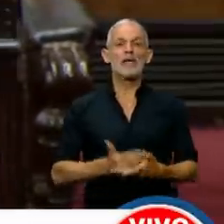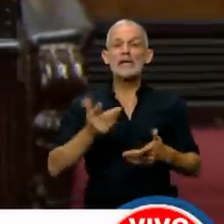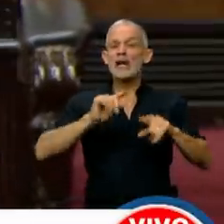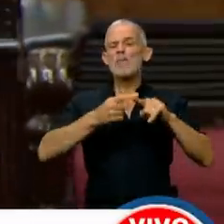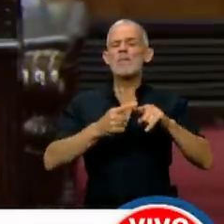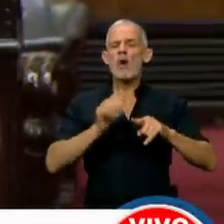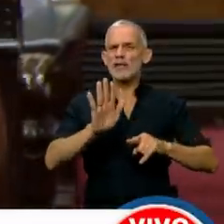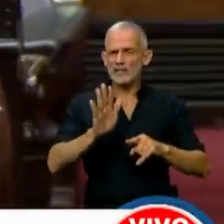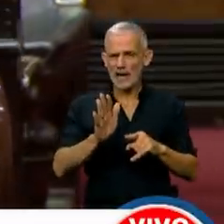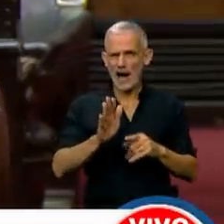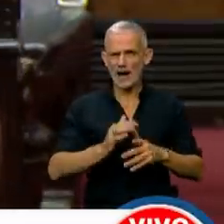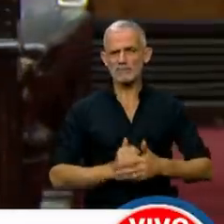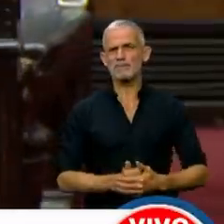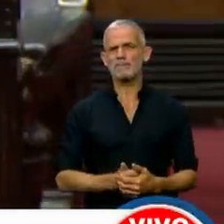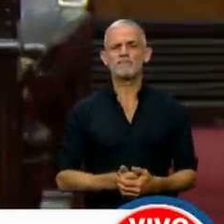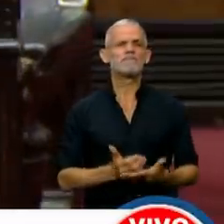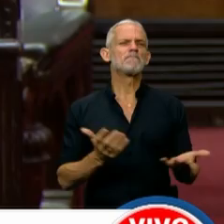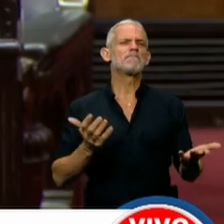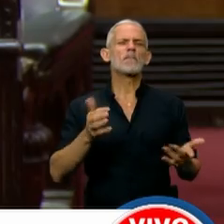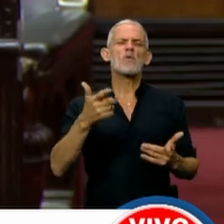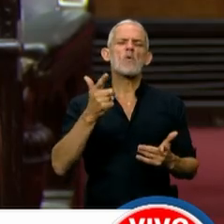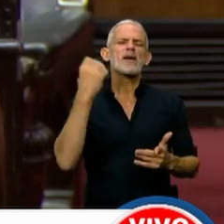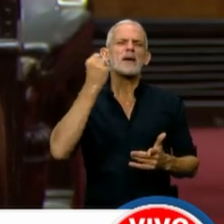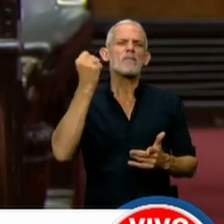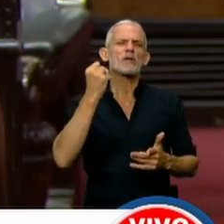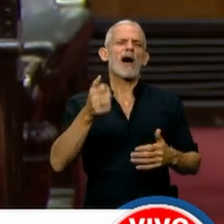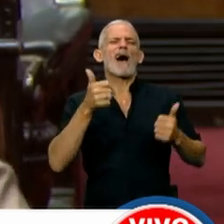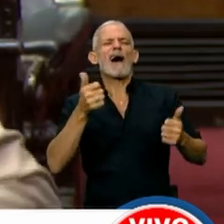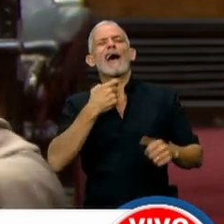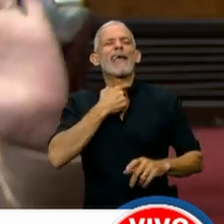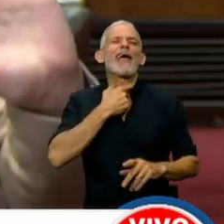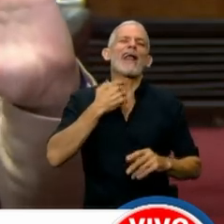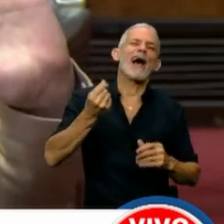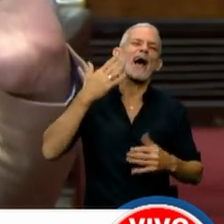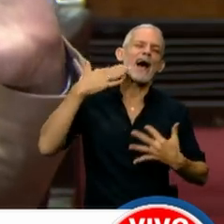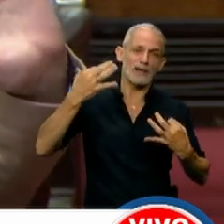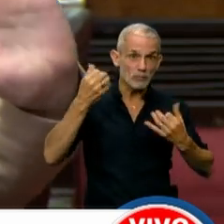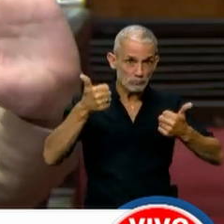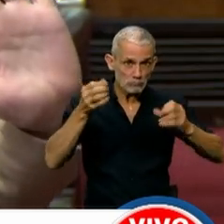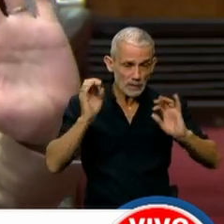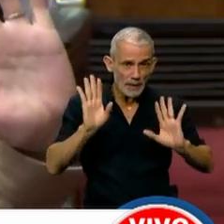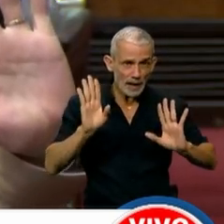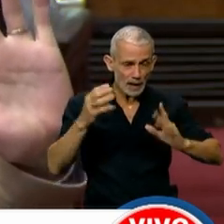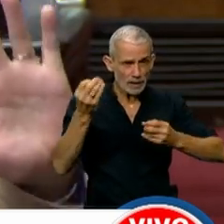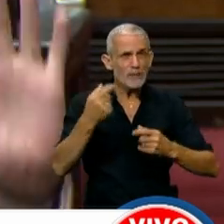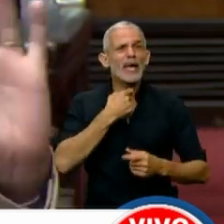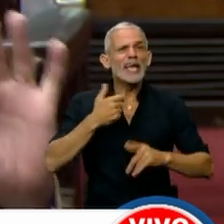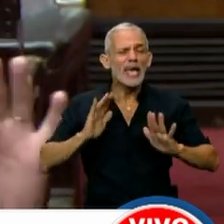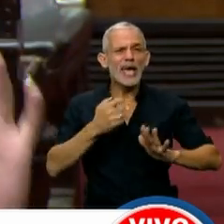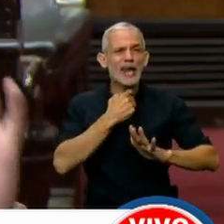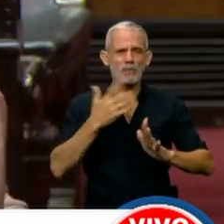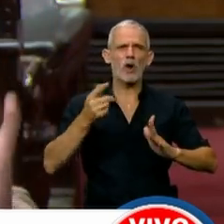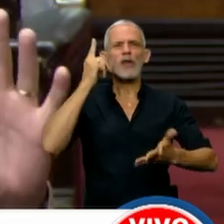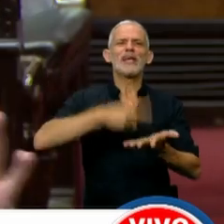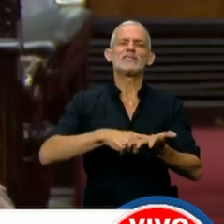política no tiene relevancia las buenas intenciones es bueno que uno tenga buenas intenciones pero valen